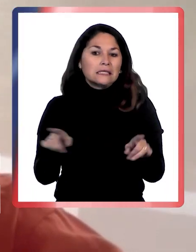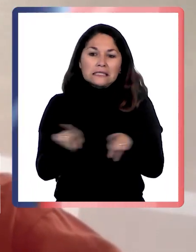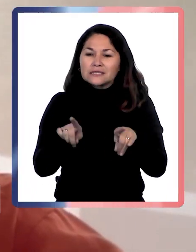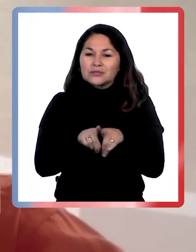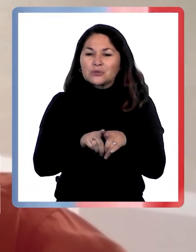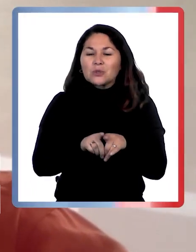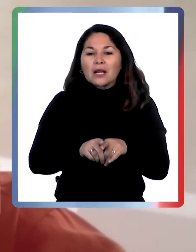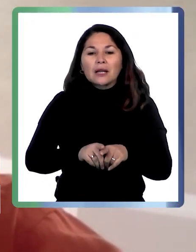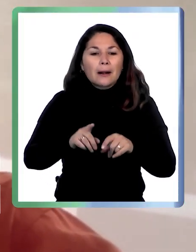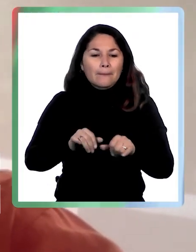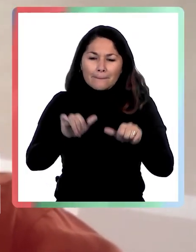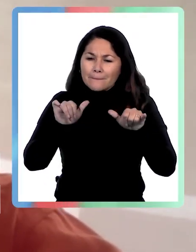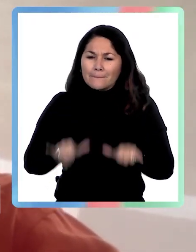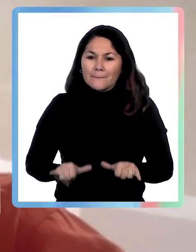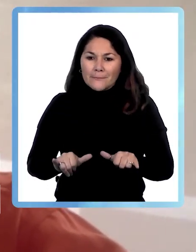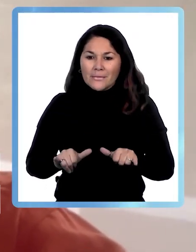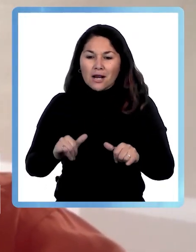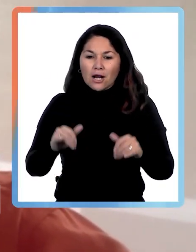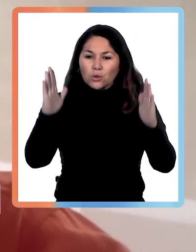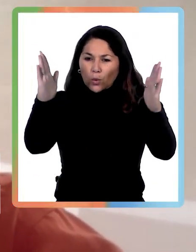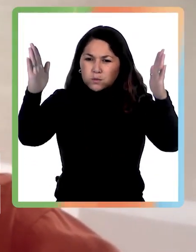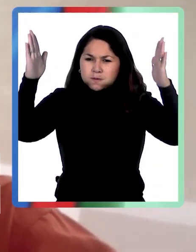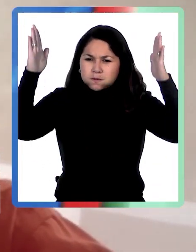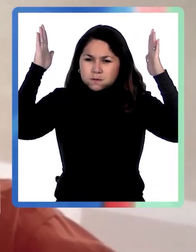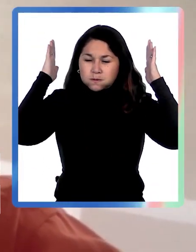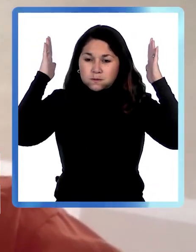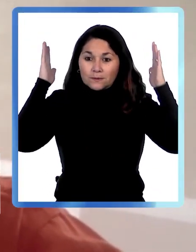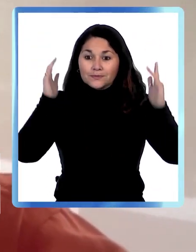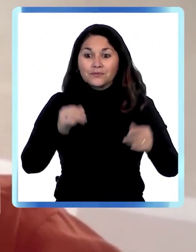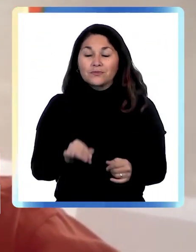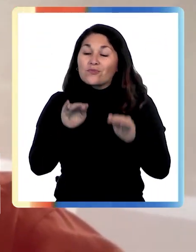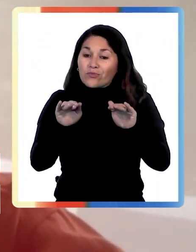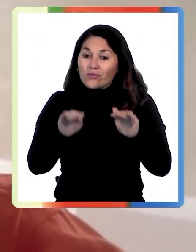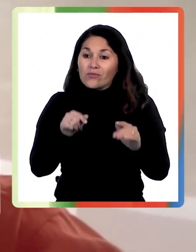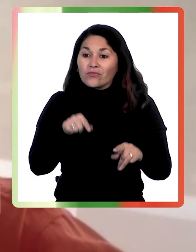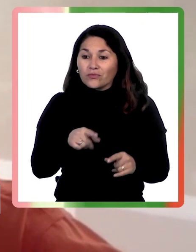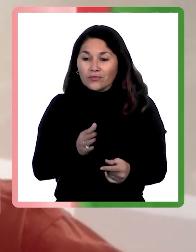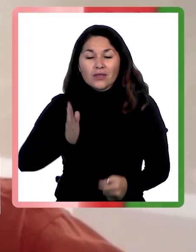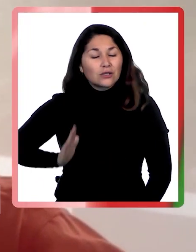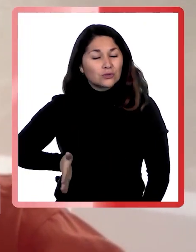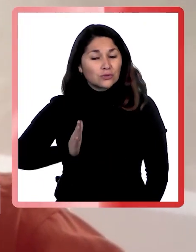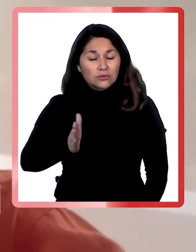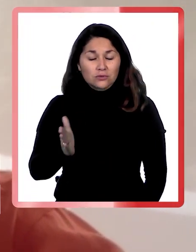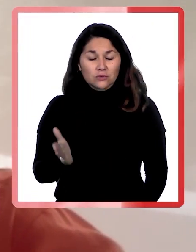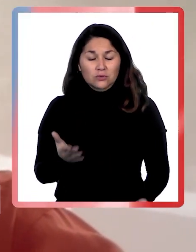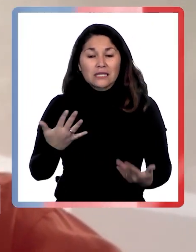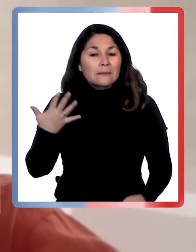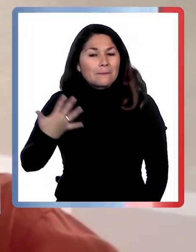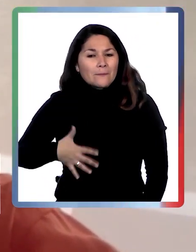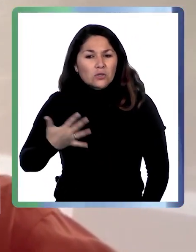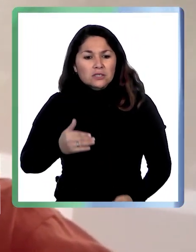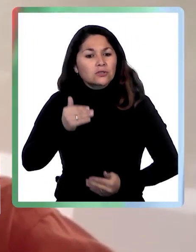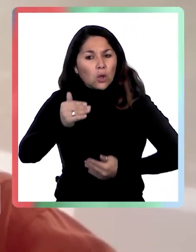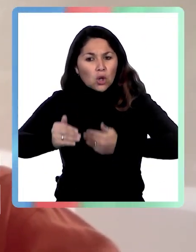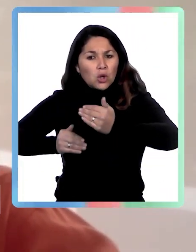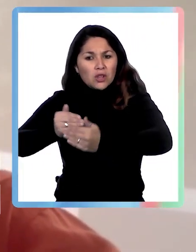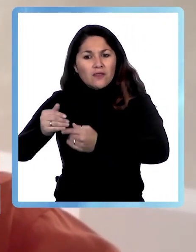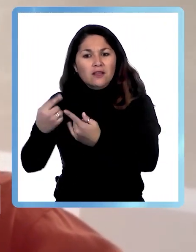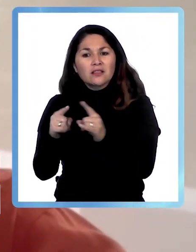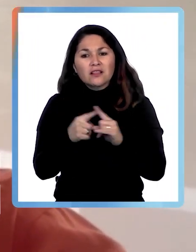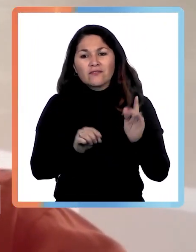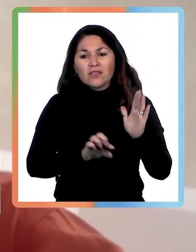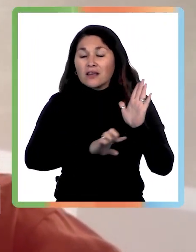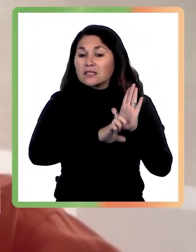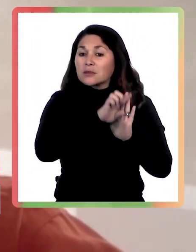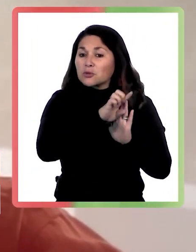camioneros por ejemplo por mayor seguridad o insisto lo que acabo de señalar donde los delitos se siguen cometiendo por eso es muy importante avanzar en otros proyectos como